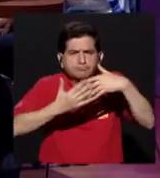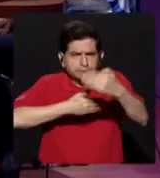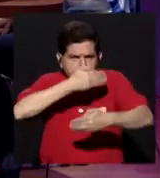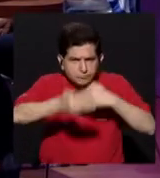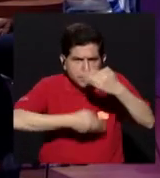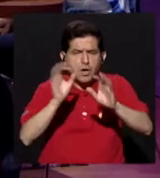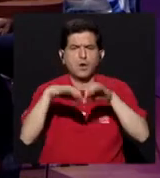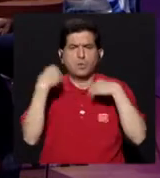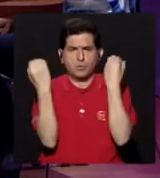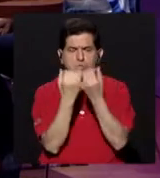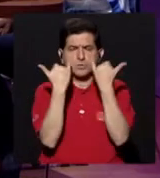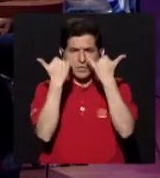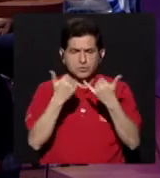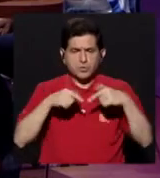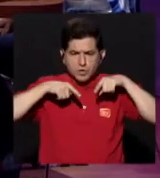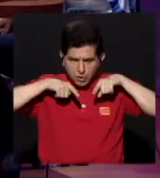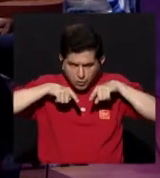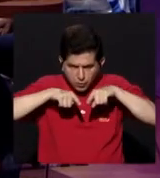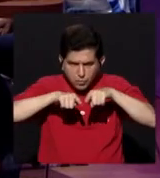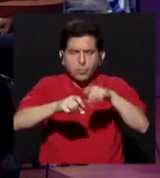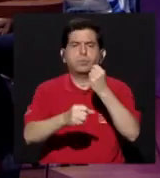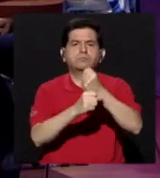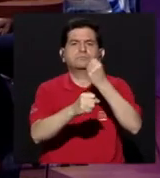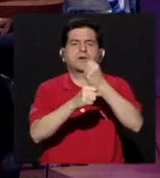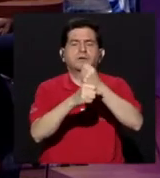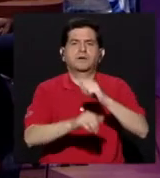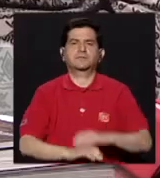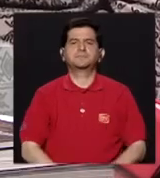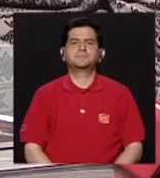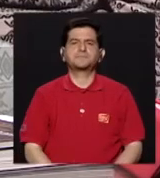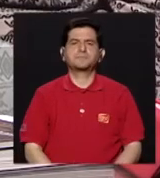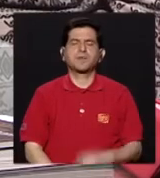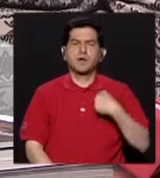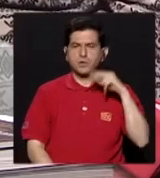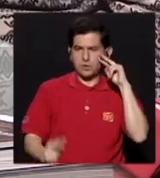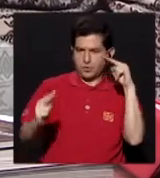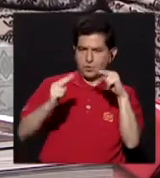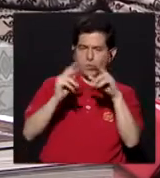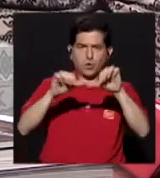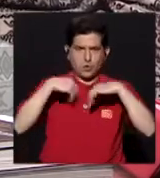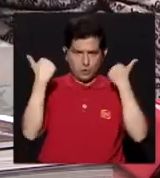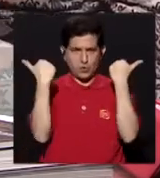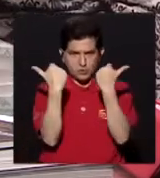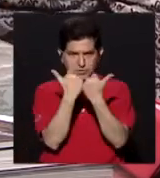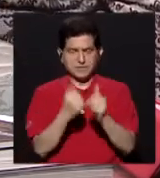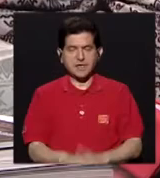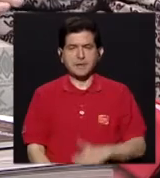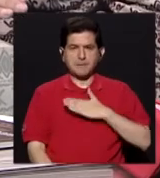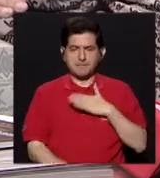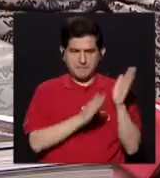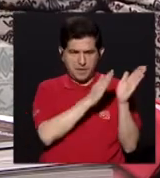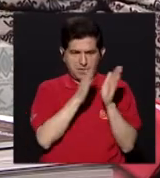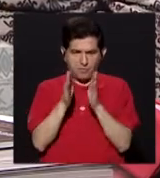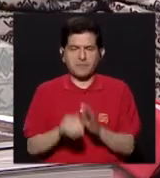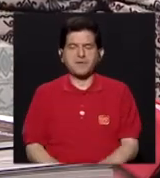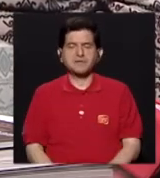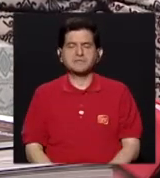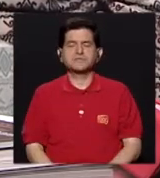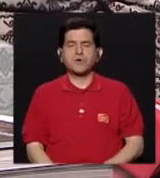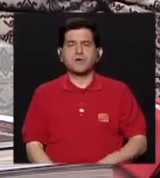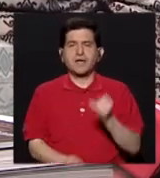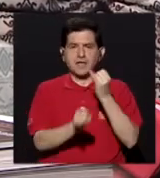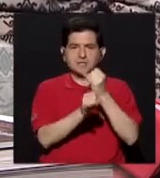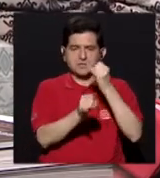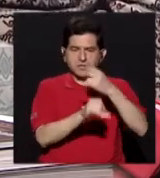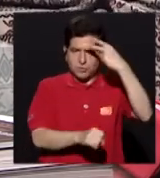entonces venimos ya caminando más en conjunto. Sí, yo conocí la asociación por mi formación en México, en el Instituto